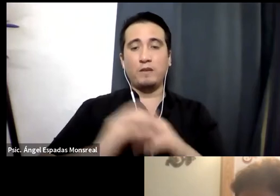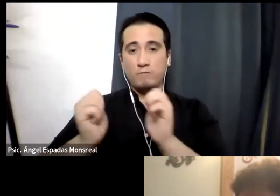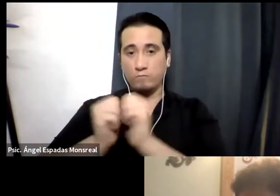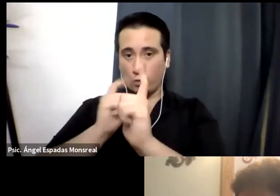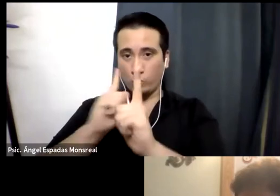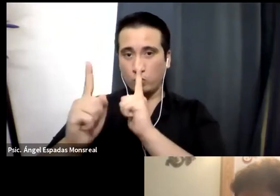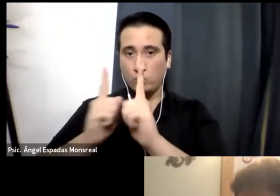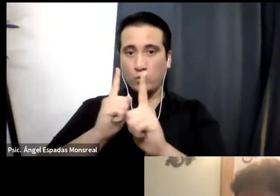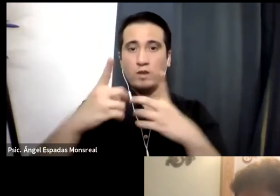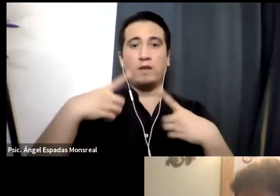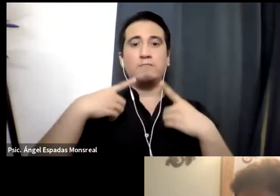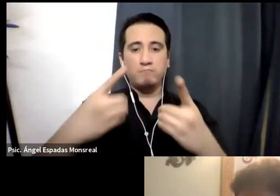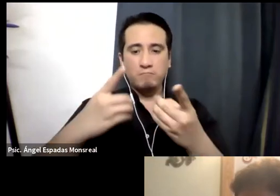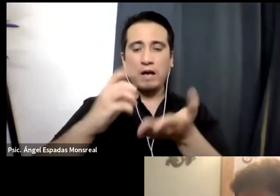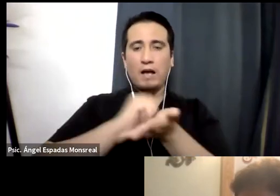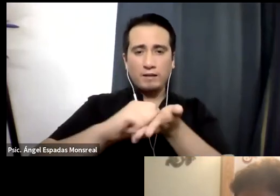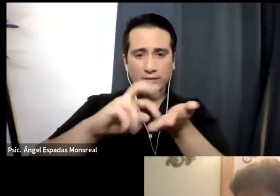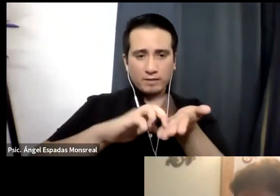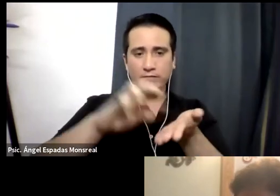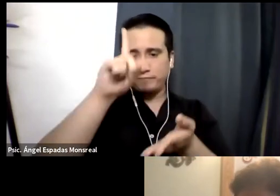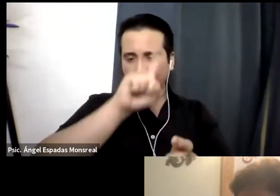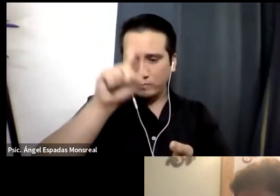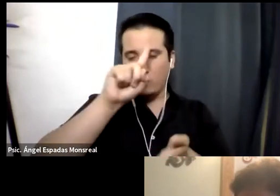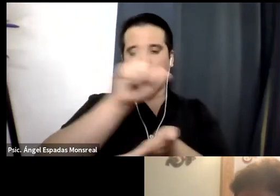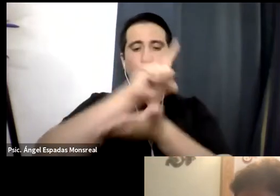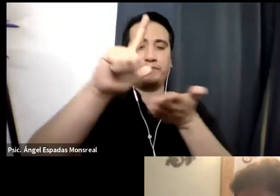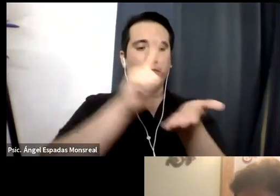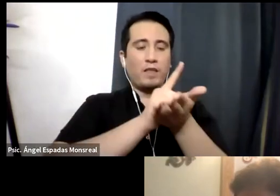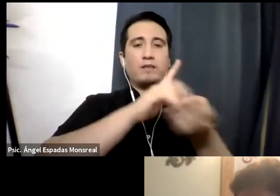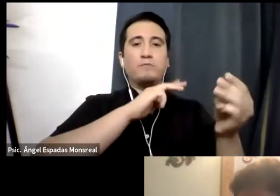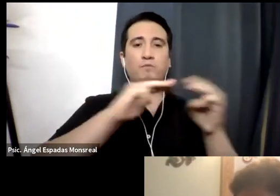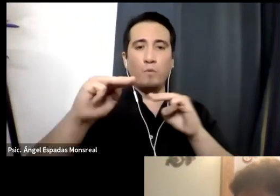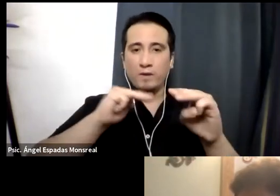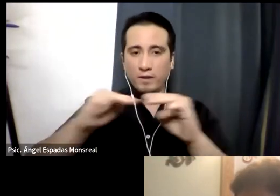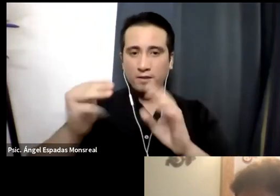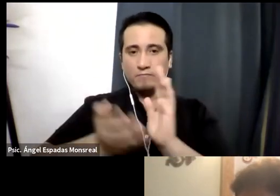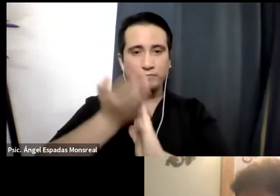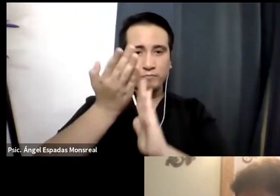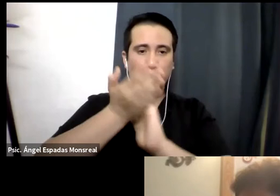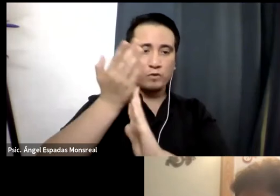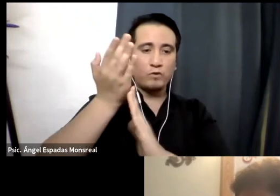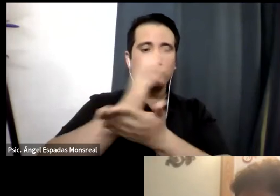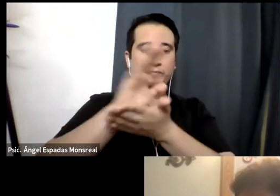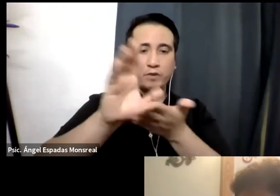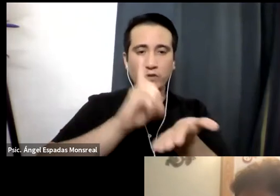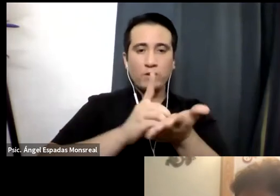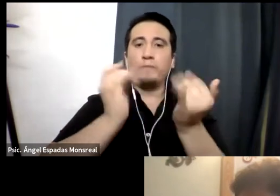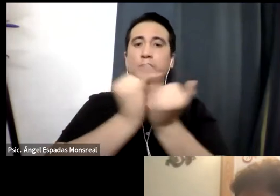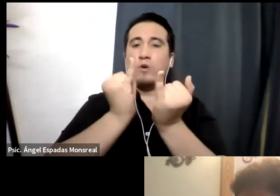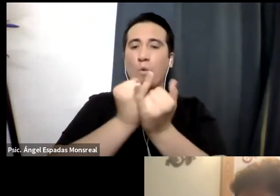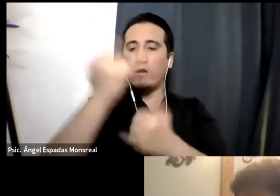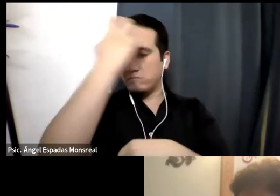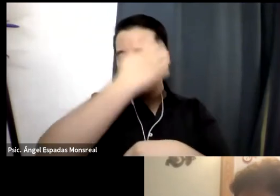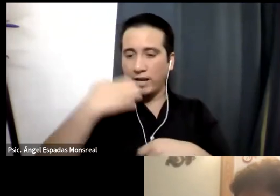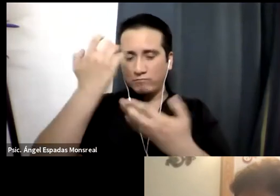ha proporcionado asesoría sobre leyes de movilidad e infraestructura urbana, evaluaciones en accesibilidad en